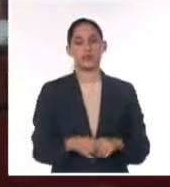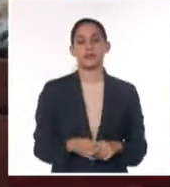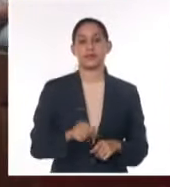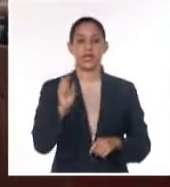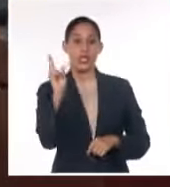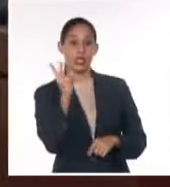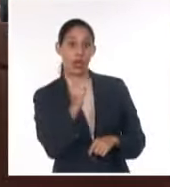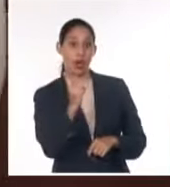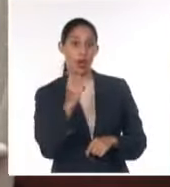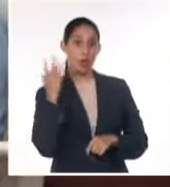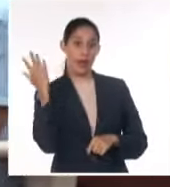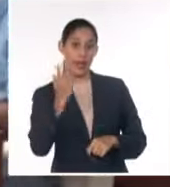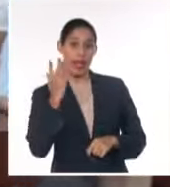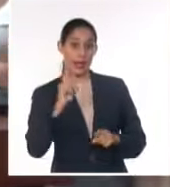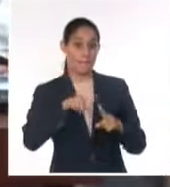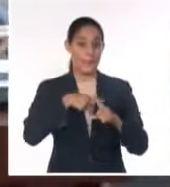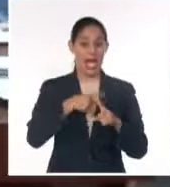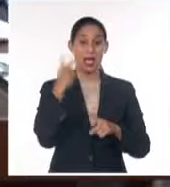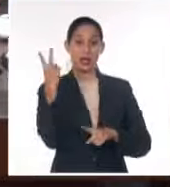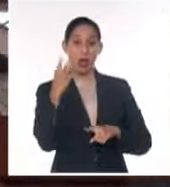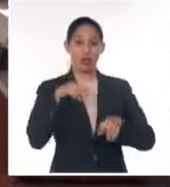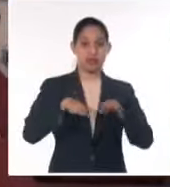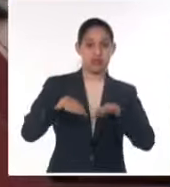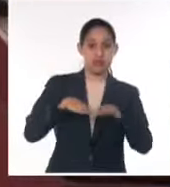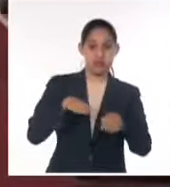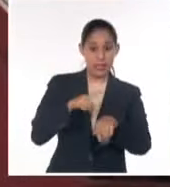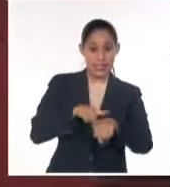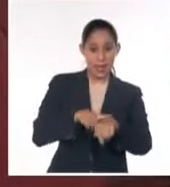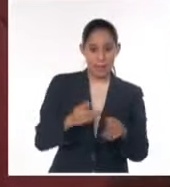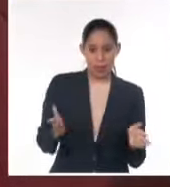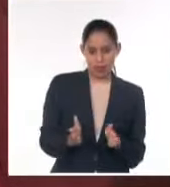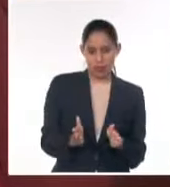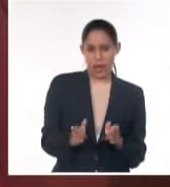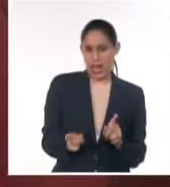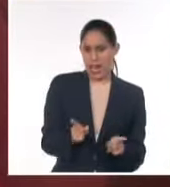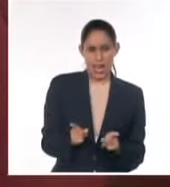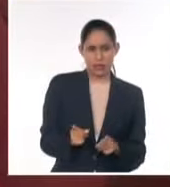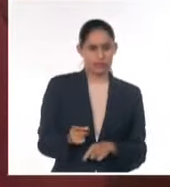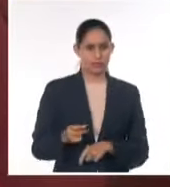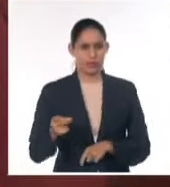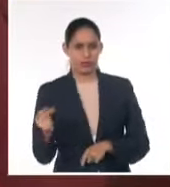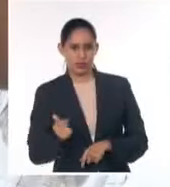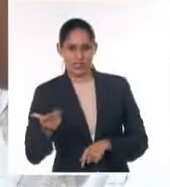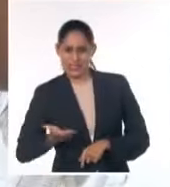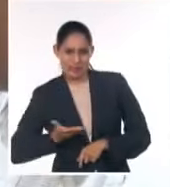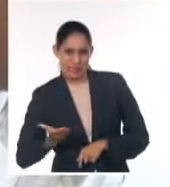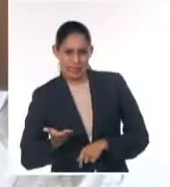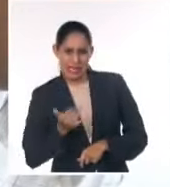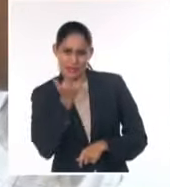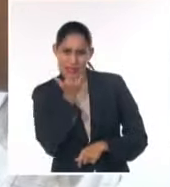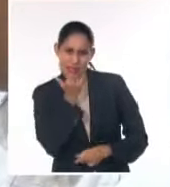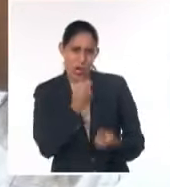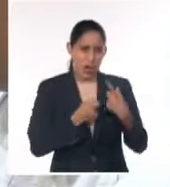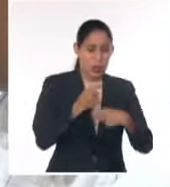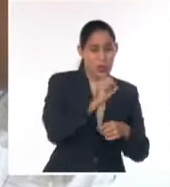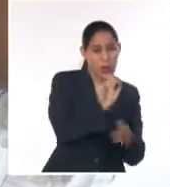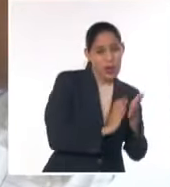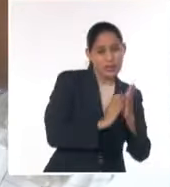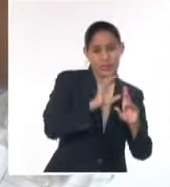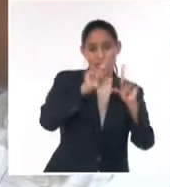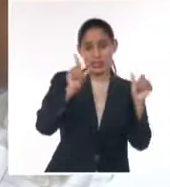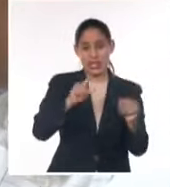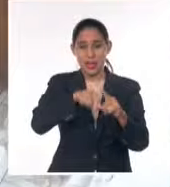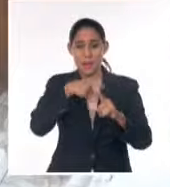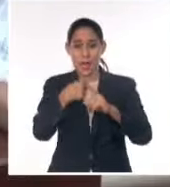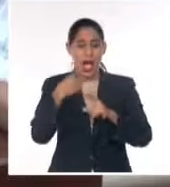sismos de gran intensidad que en corto periodo de tiempo han afectado al oriente y al occidente del país. Fenómenos naturales de